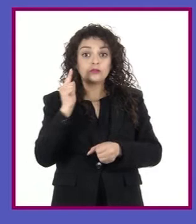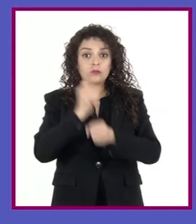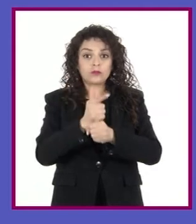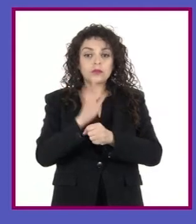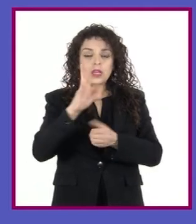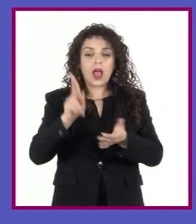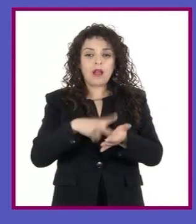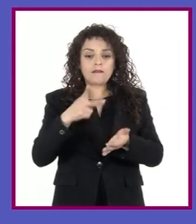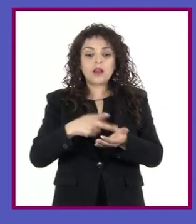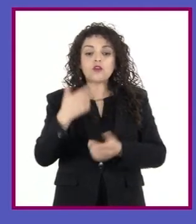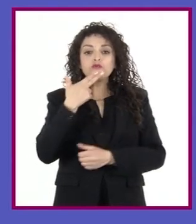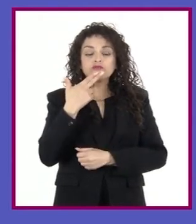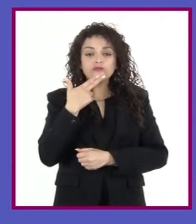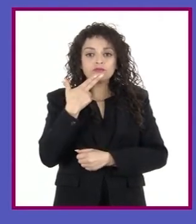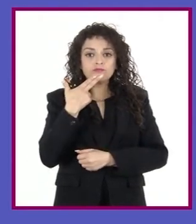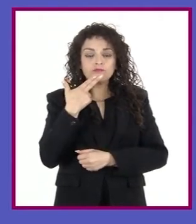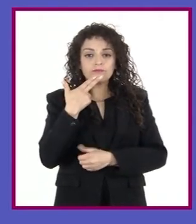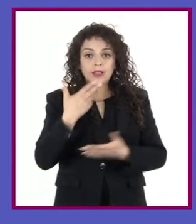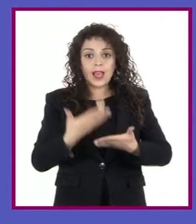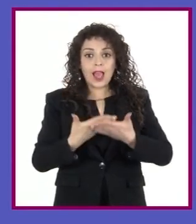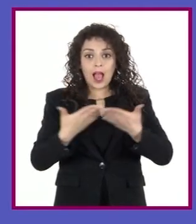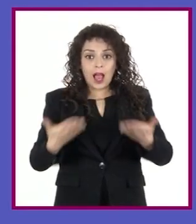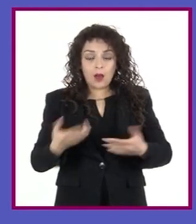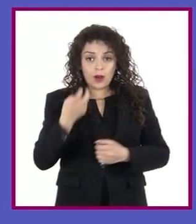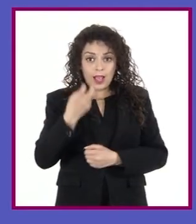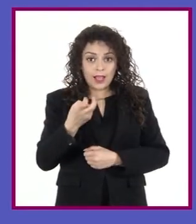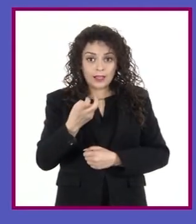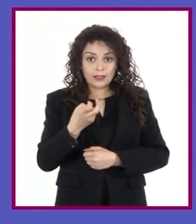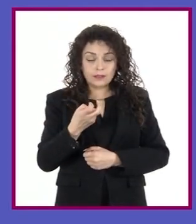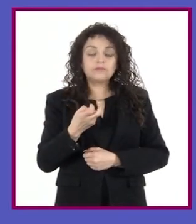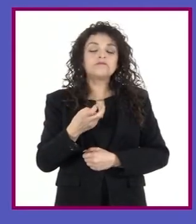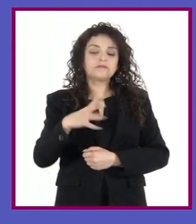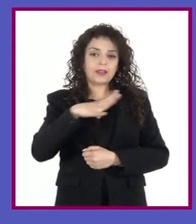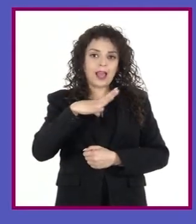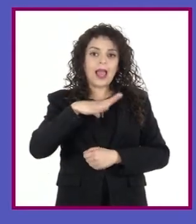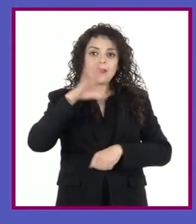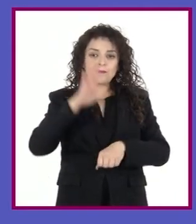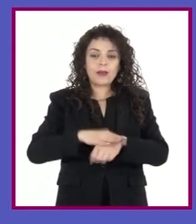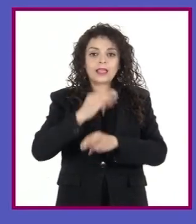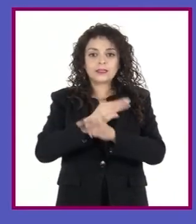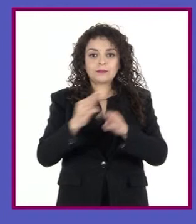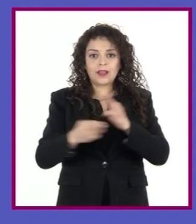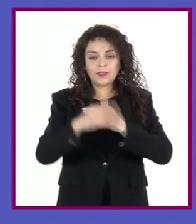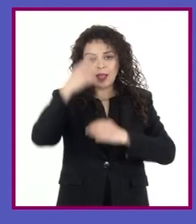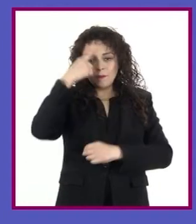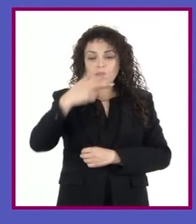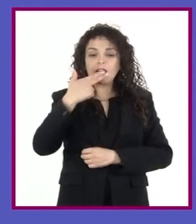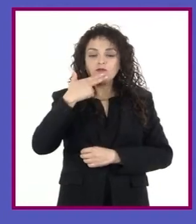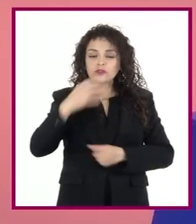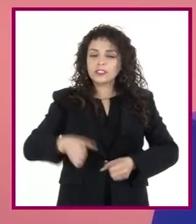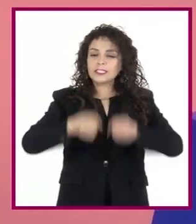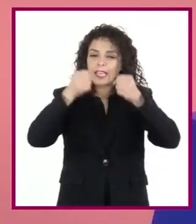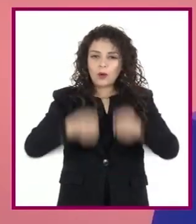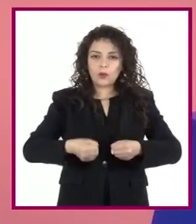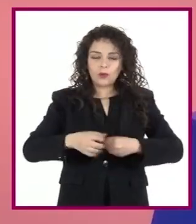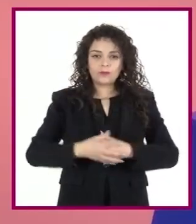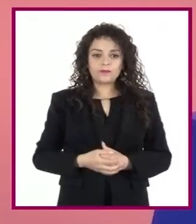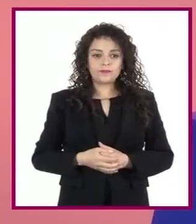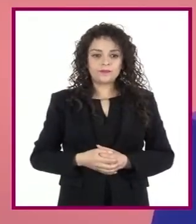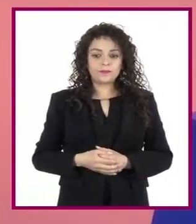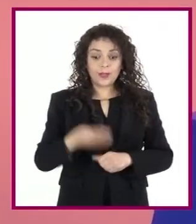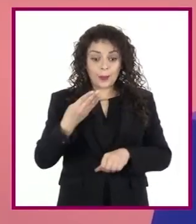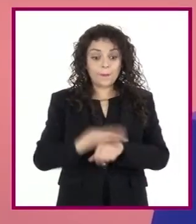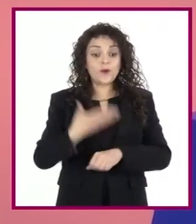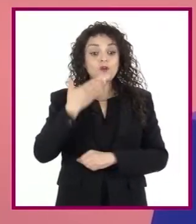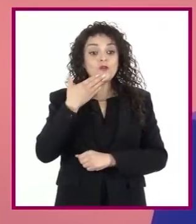varias veces y ahora ya tienen con esto más herramientas para usarlos con más seguridad. Muy bien,